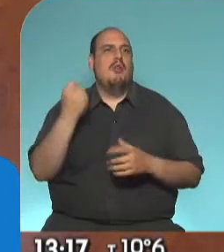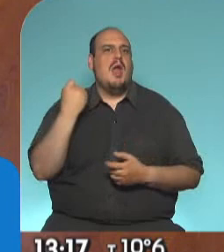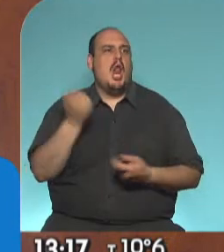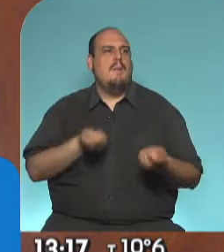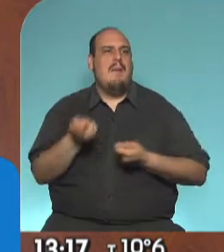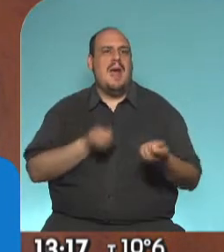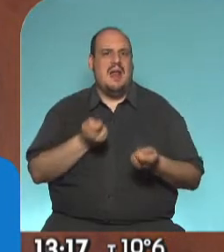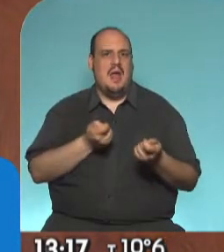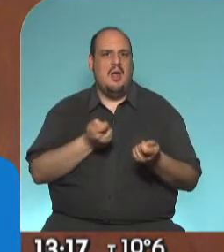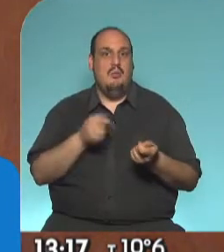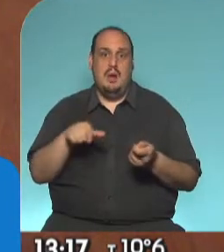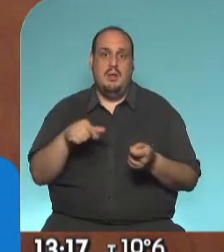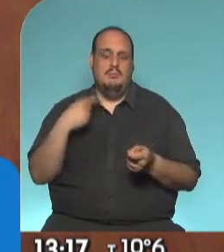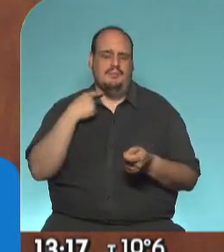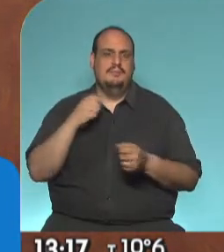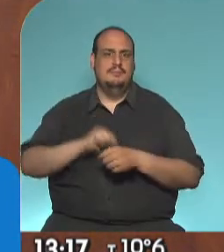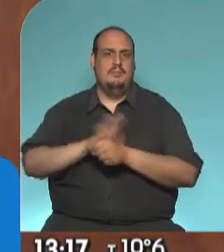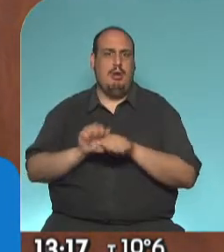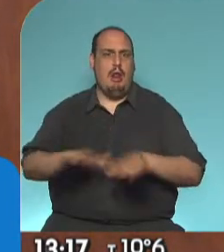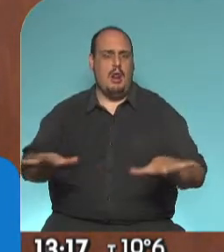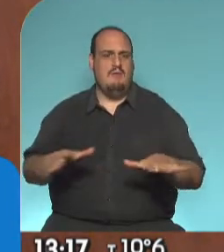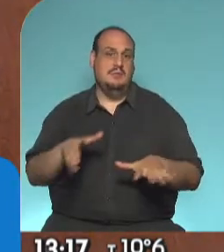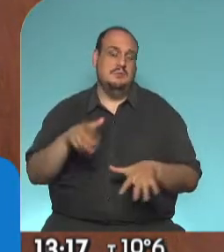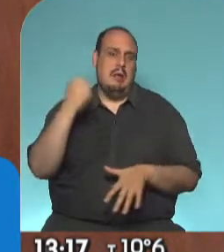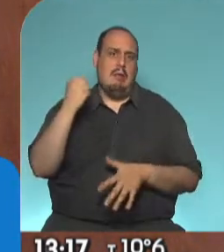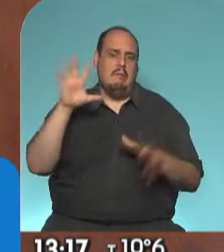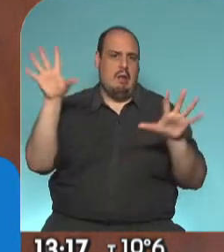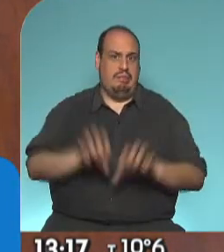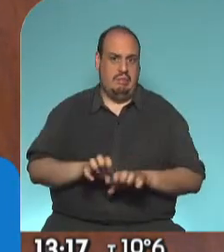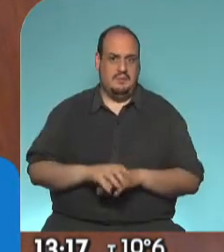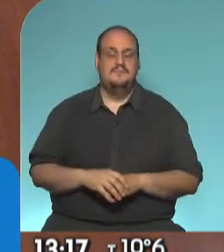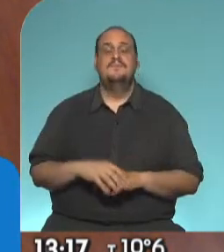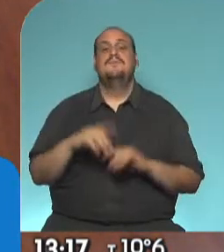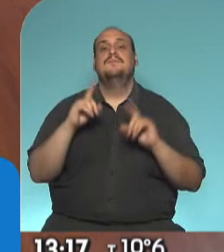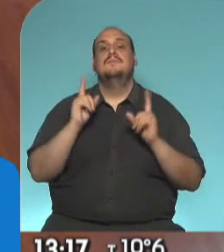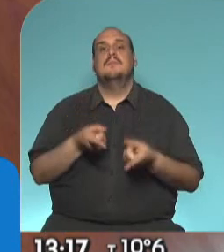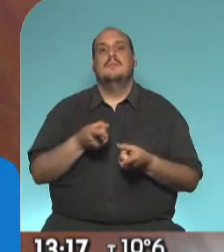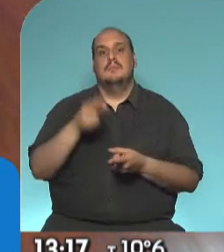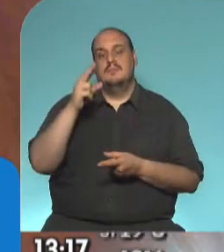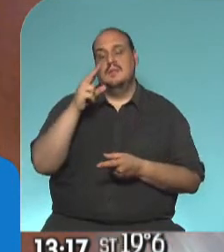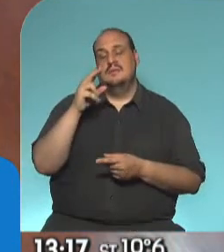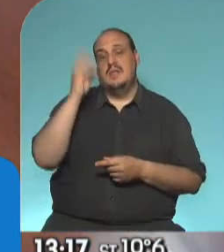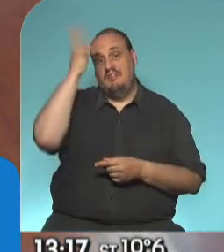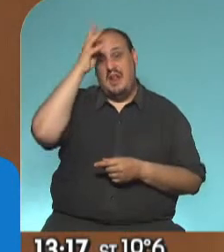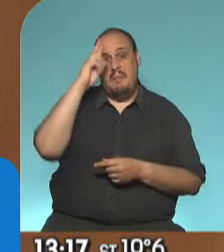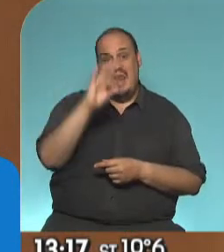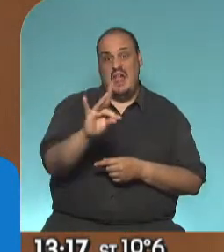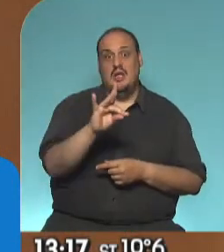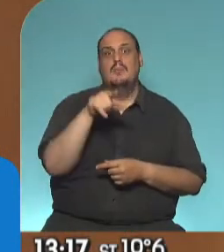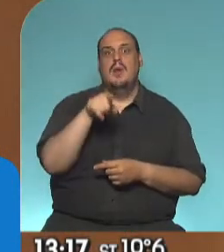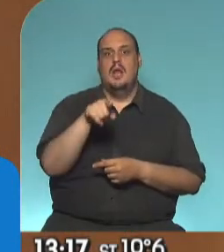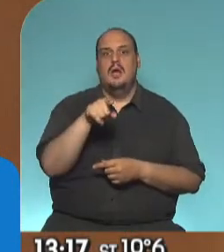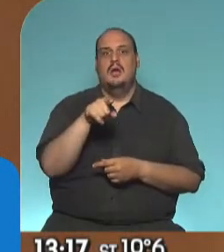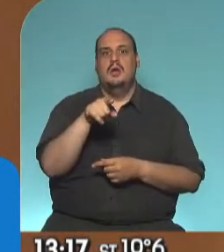porque en otros aspectos que a veces que suelen pesar en la campaña, el récord de Trump era muy malo, pero la economía volaba